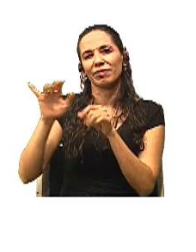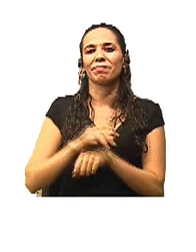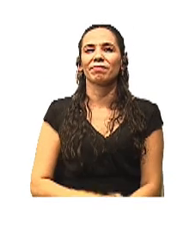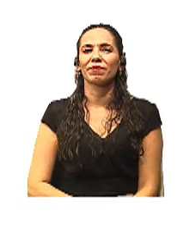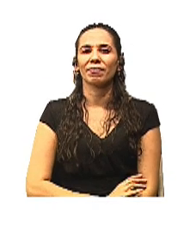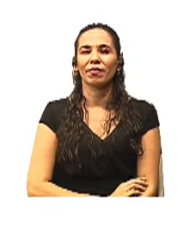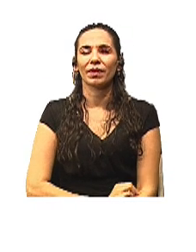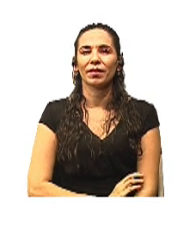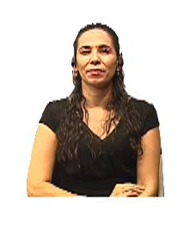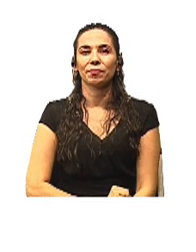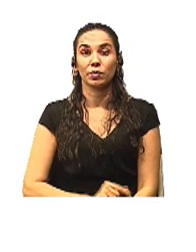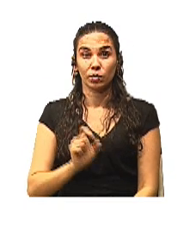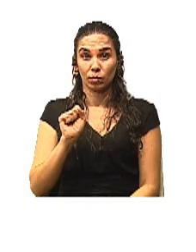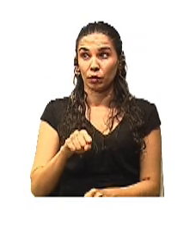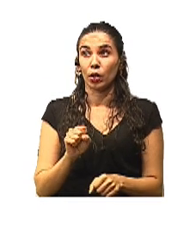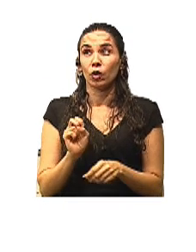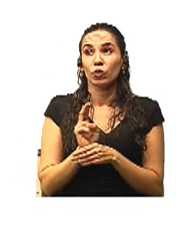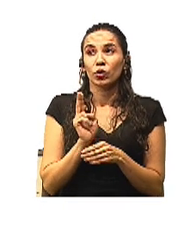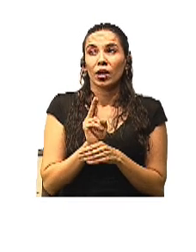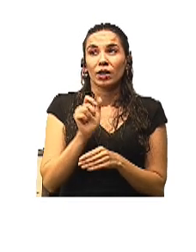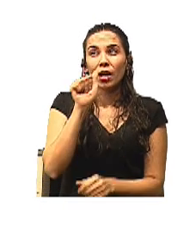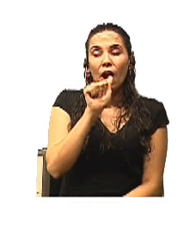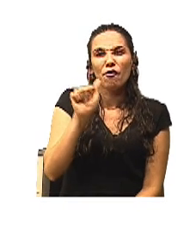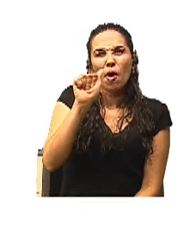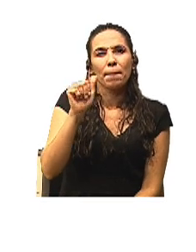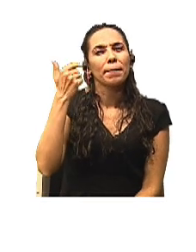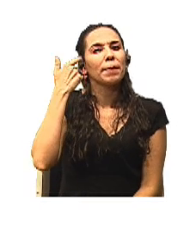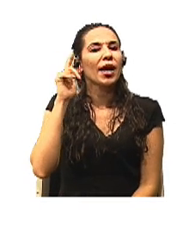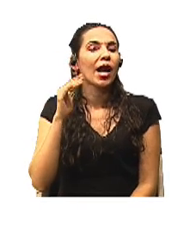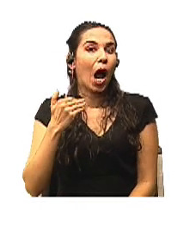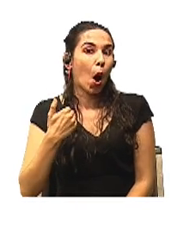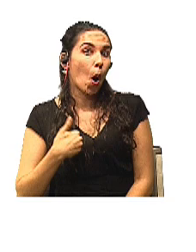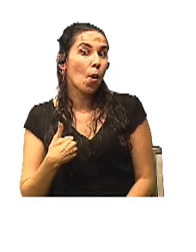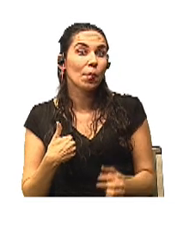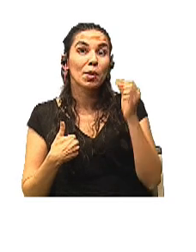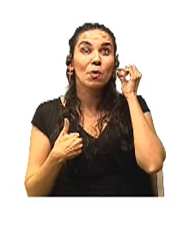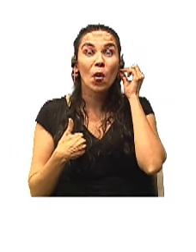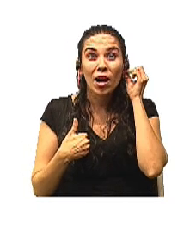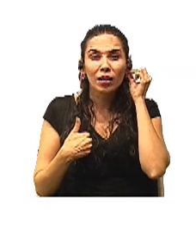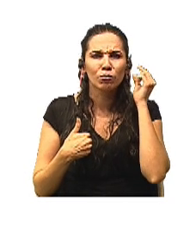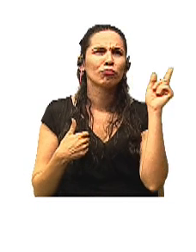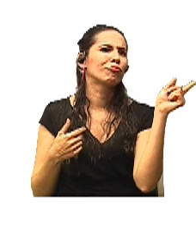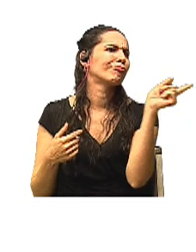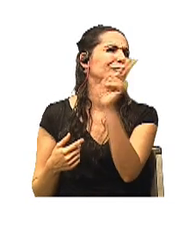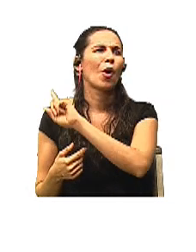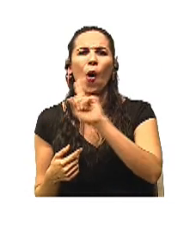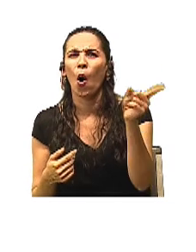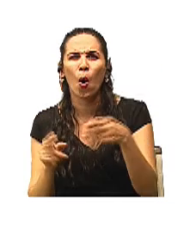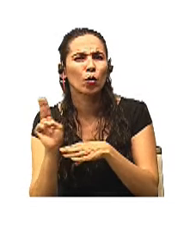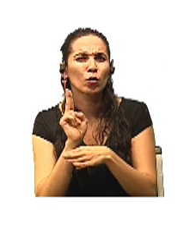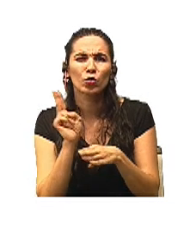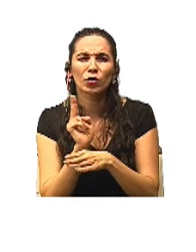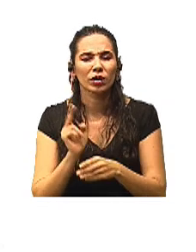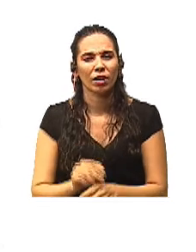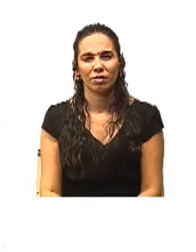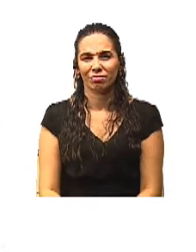¿Puedo utilizar el arroba para indicar géneros masculino y femenino? No, por favor.